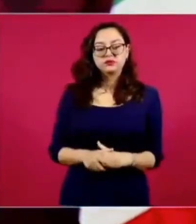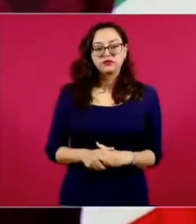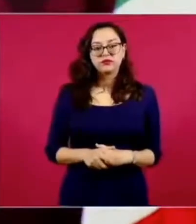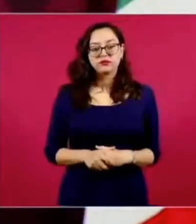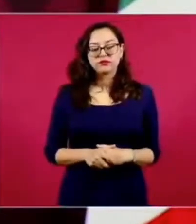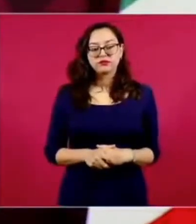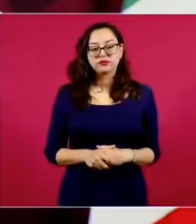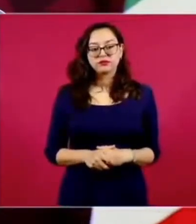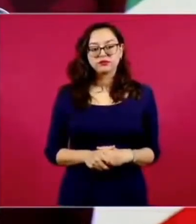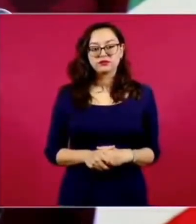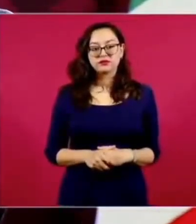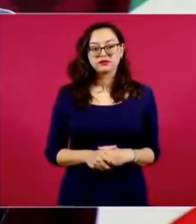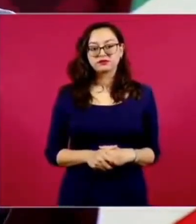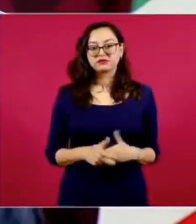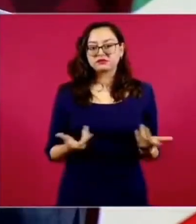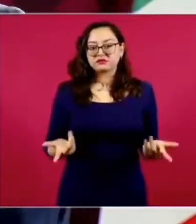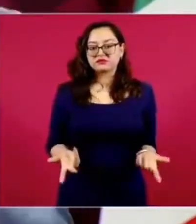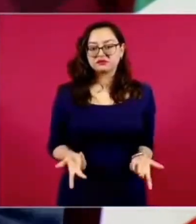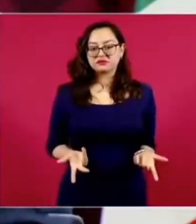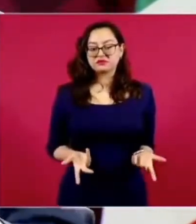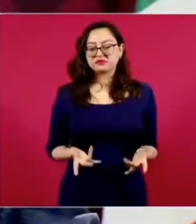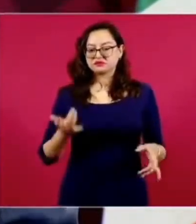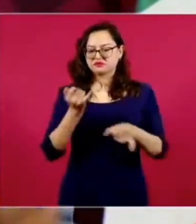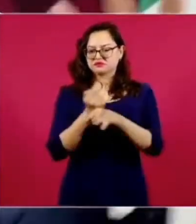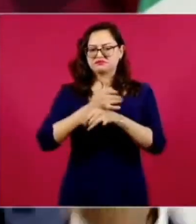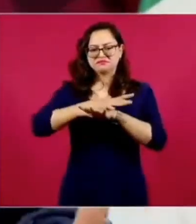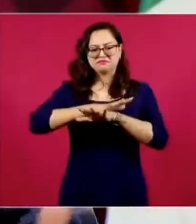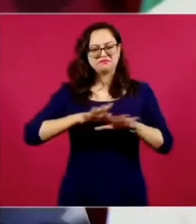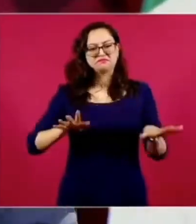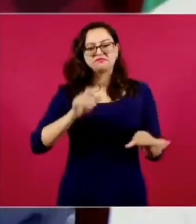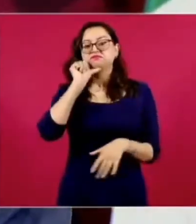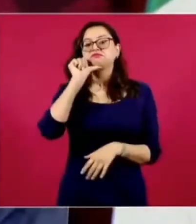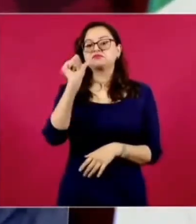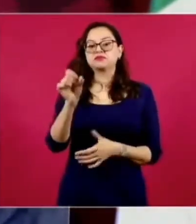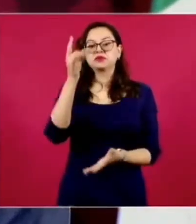y no informaban, manipulaban al pueblo